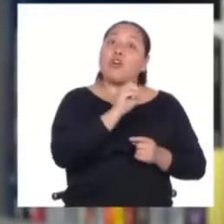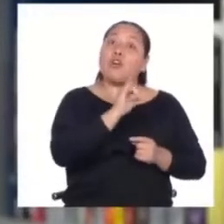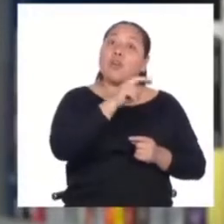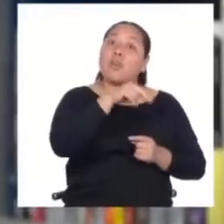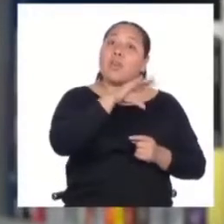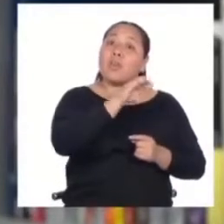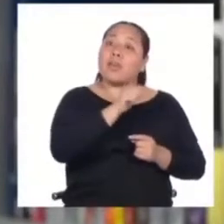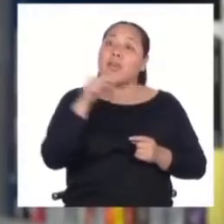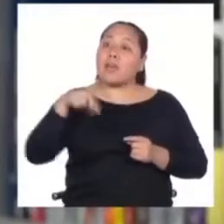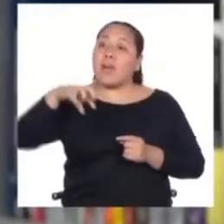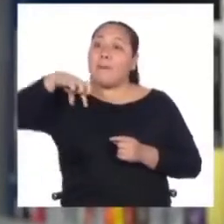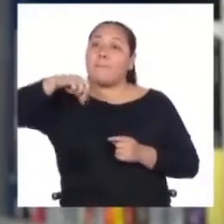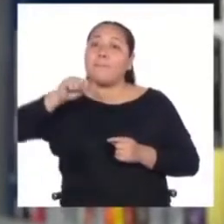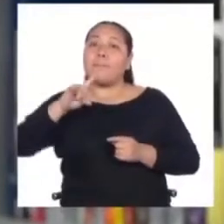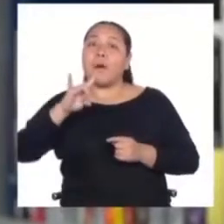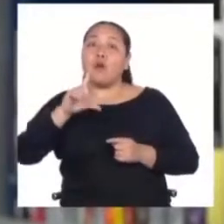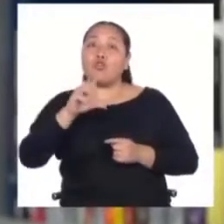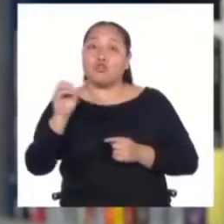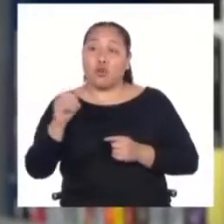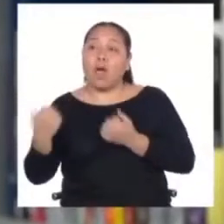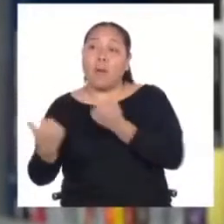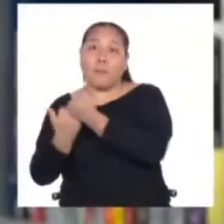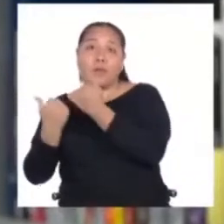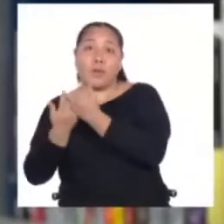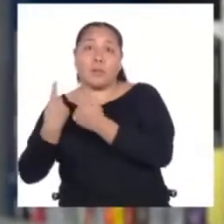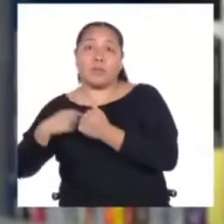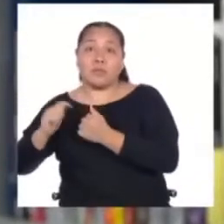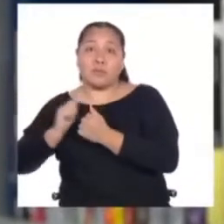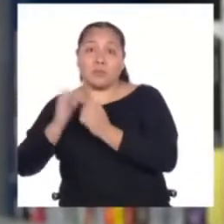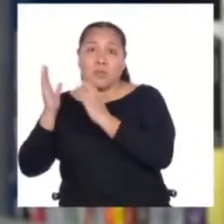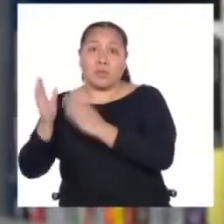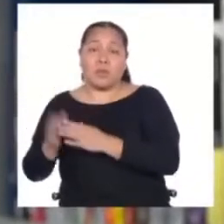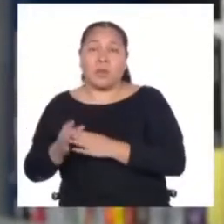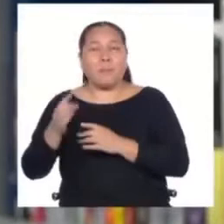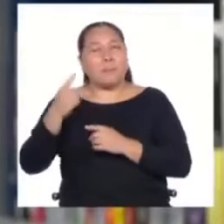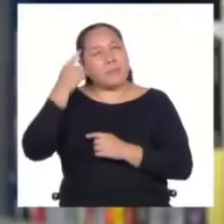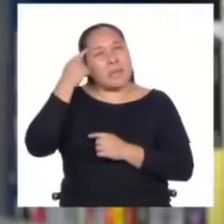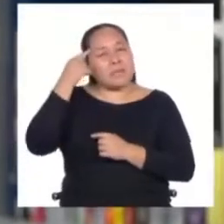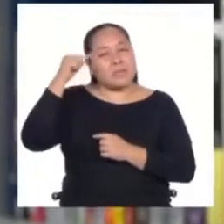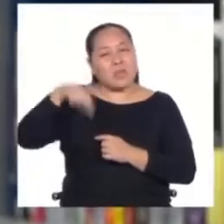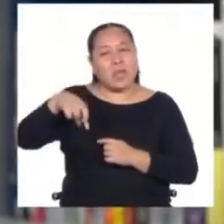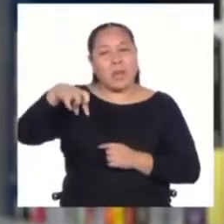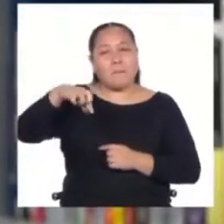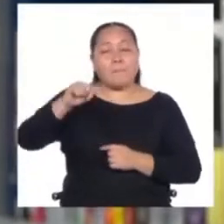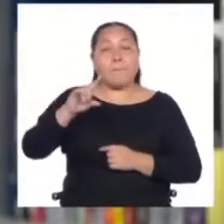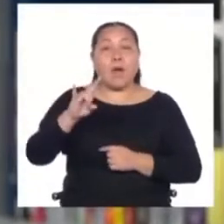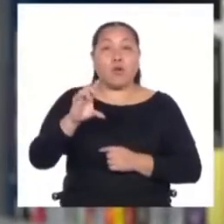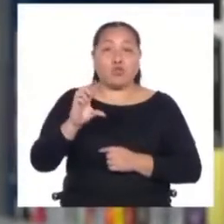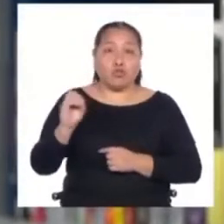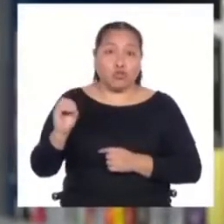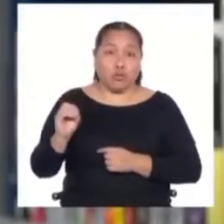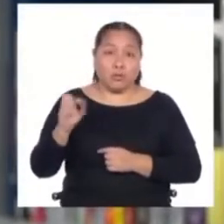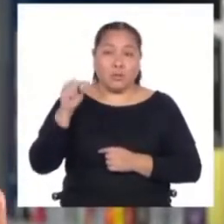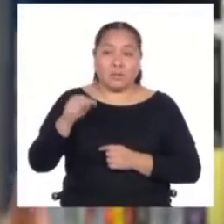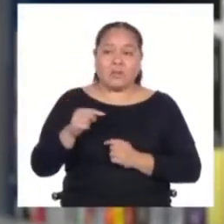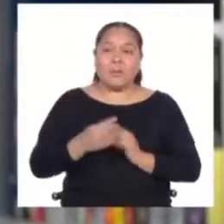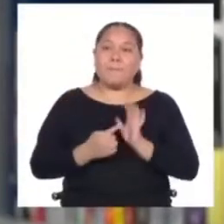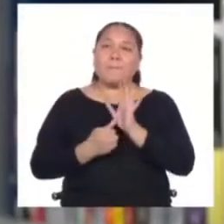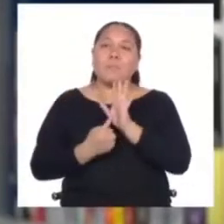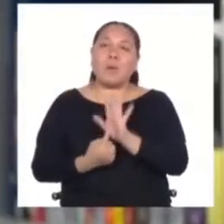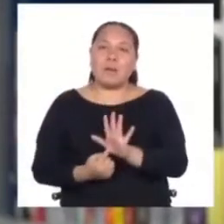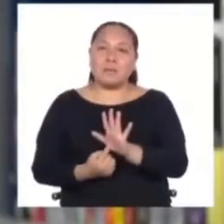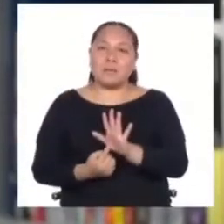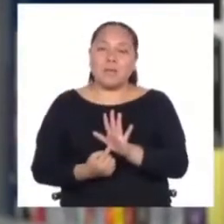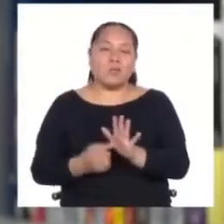aliado de los españoles, que es Pauyu Inca. Pero yo creo que Pauyu Inca refleja el sentir de un conjunto